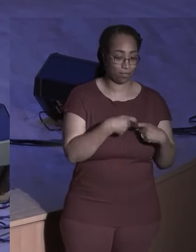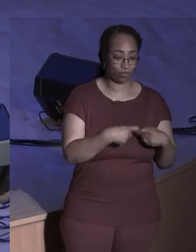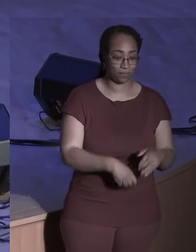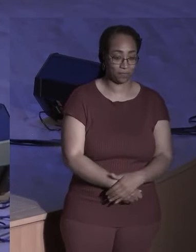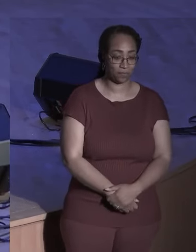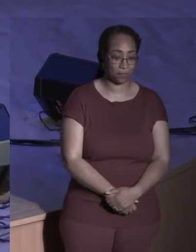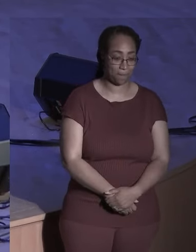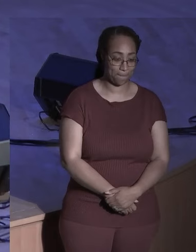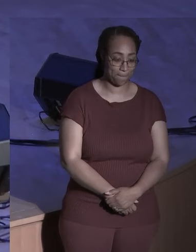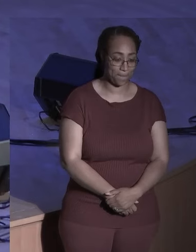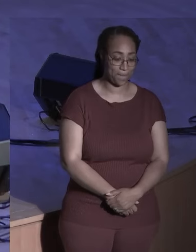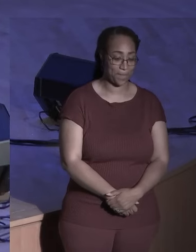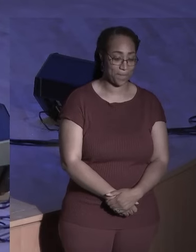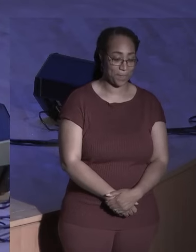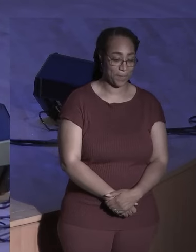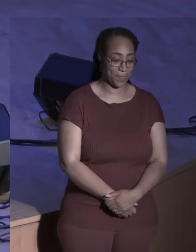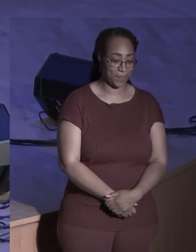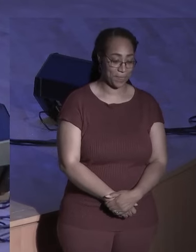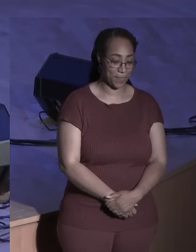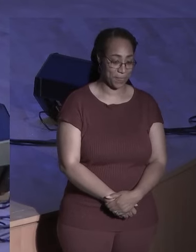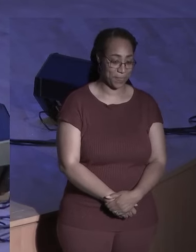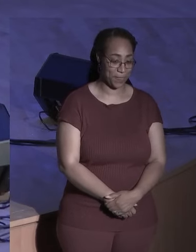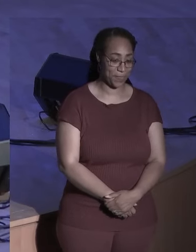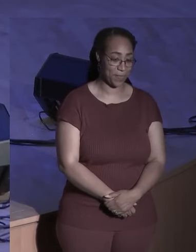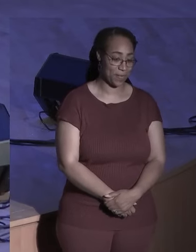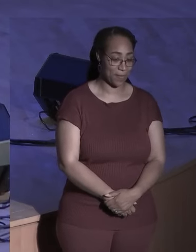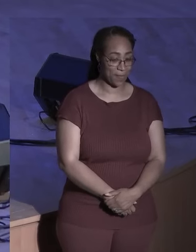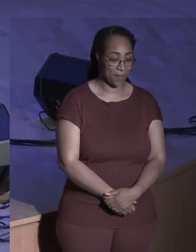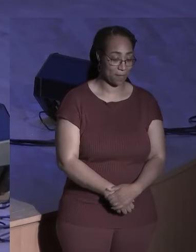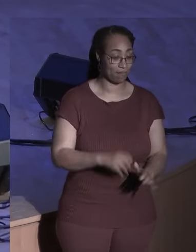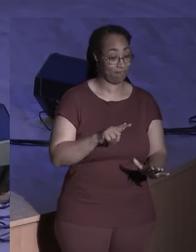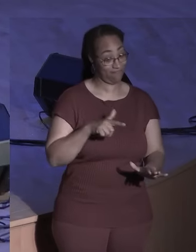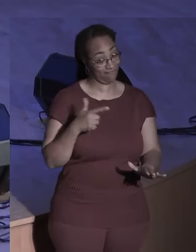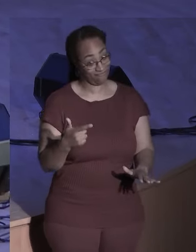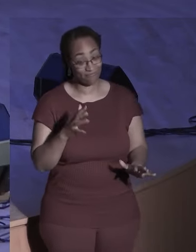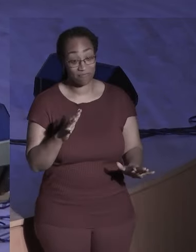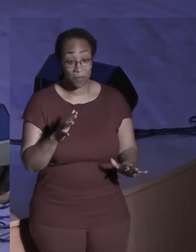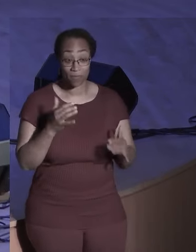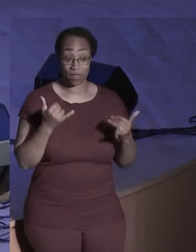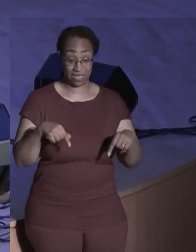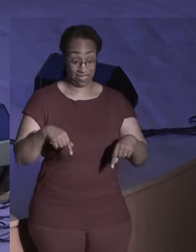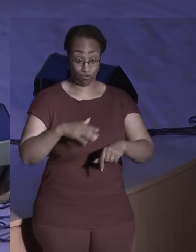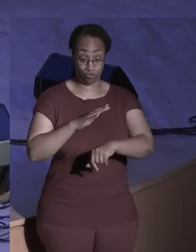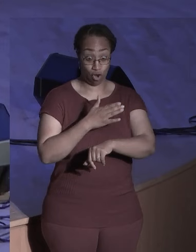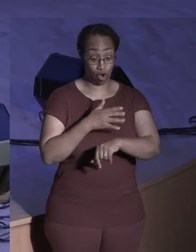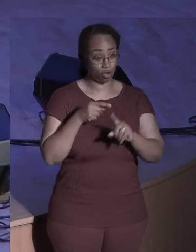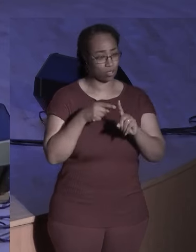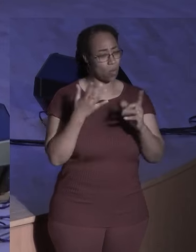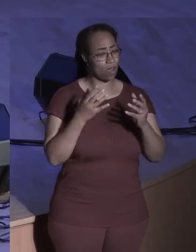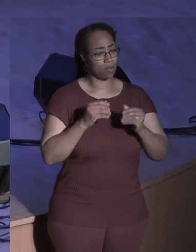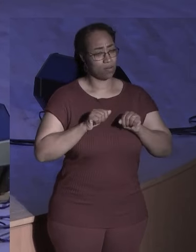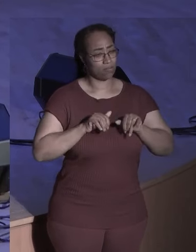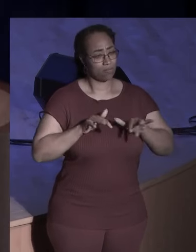fuego, porque nuestro ser habita la memoria y porque esta es nuestra raíz. This is a song of liberation because